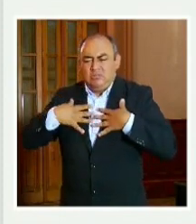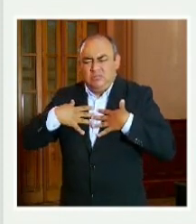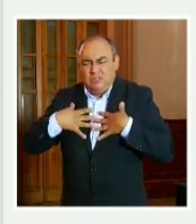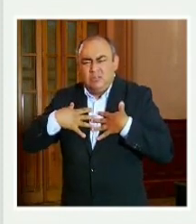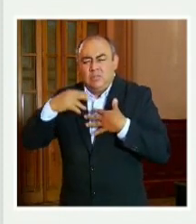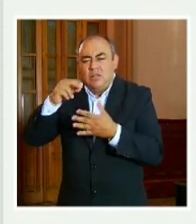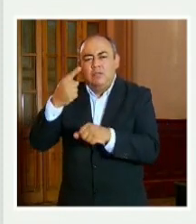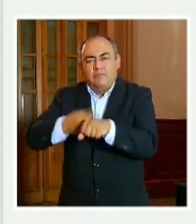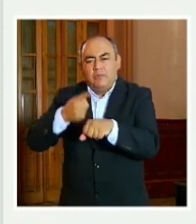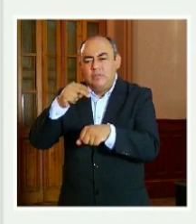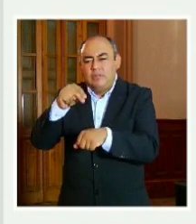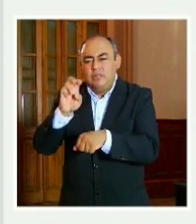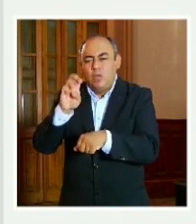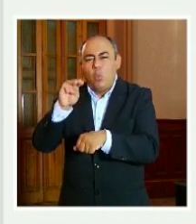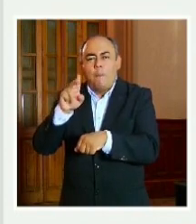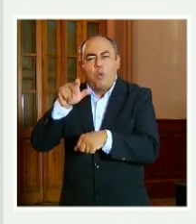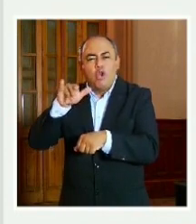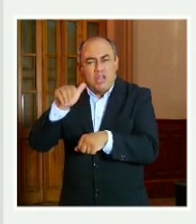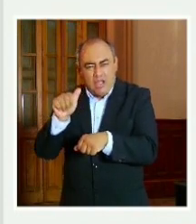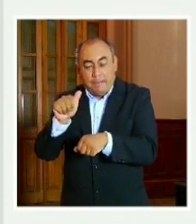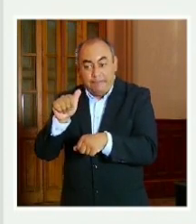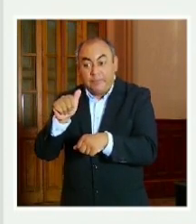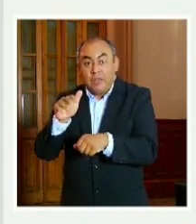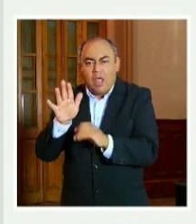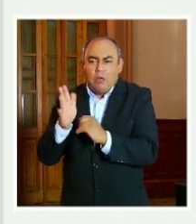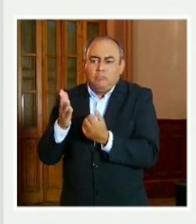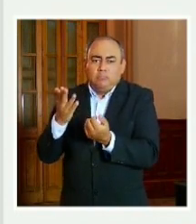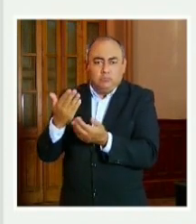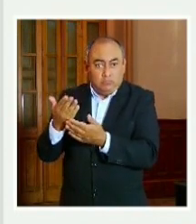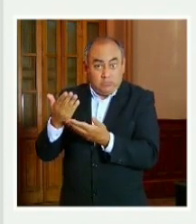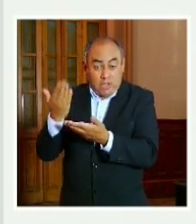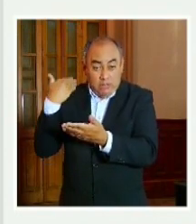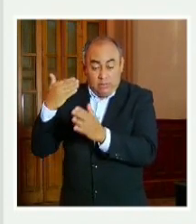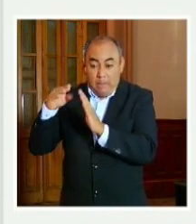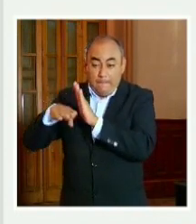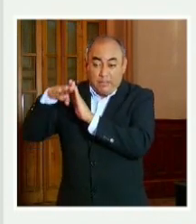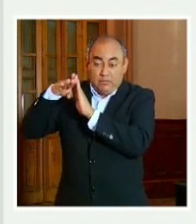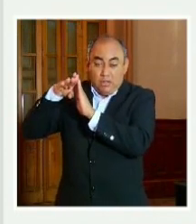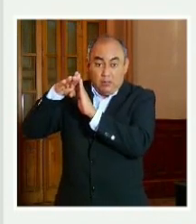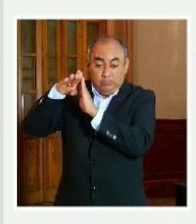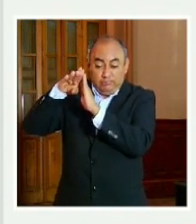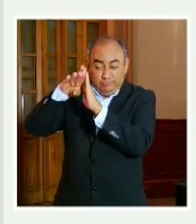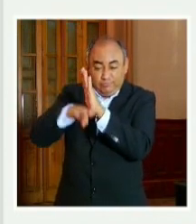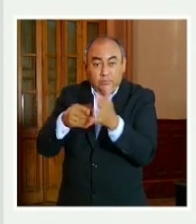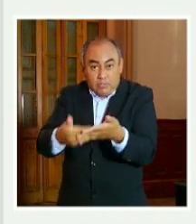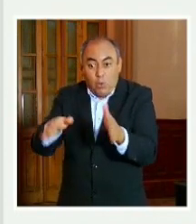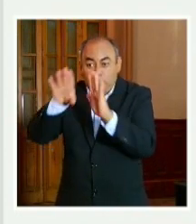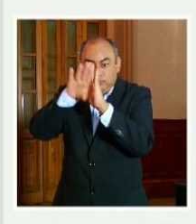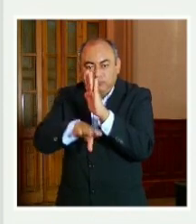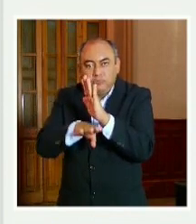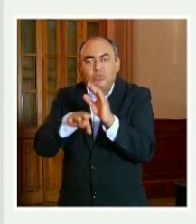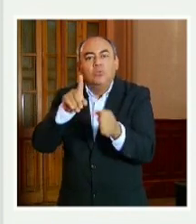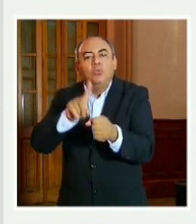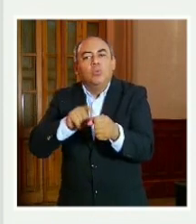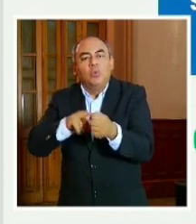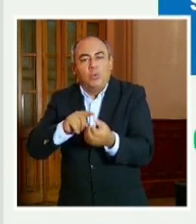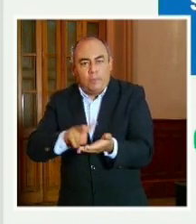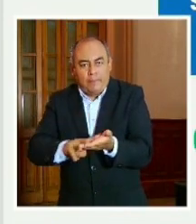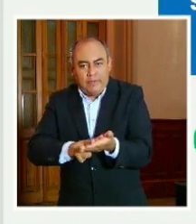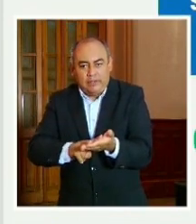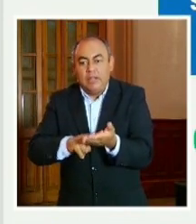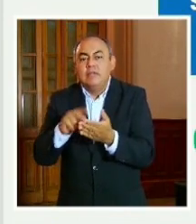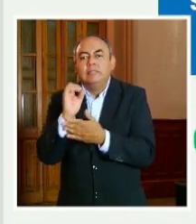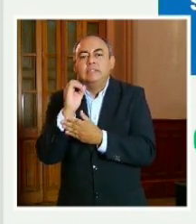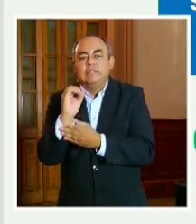anterior permanece sin cambios, es decir, no tenemos un incremento en las neumonías, por eso este indicador en verde se mantiene en